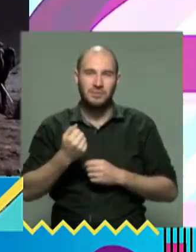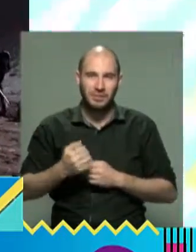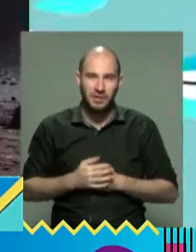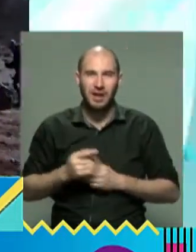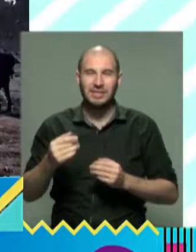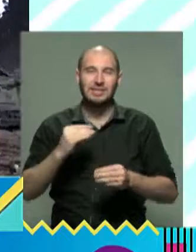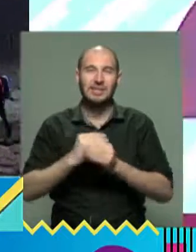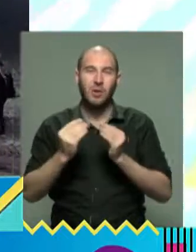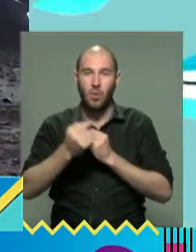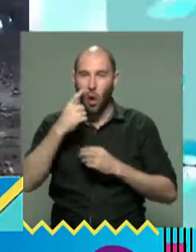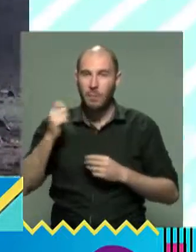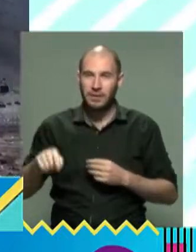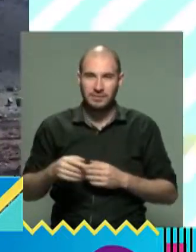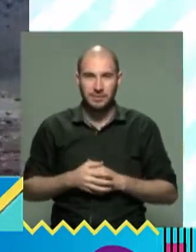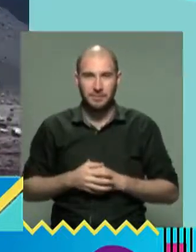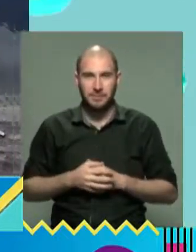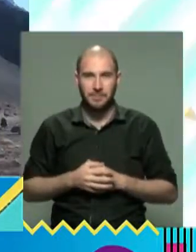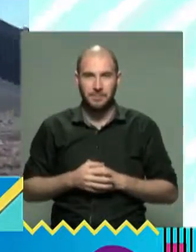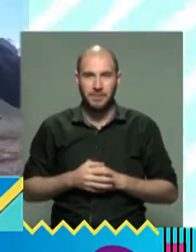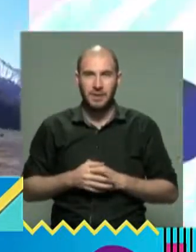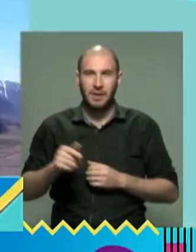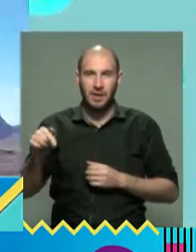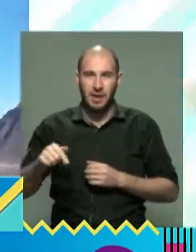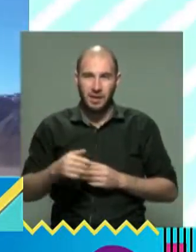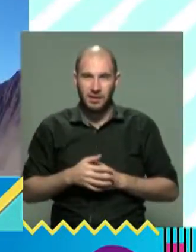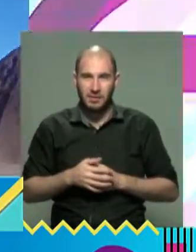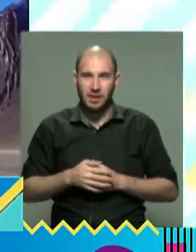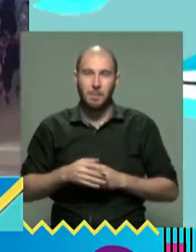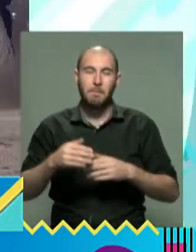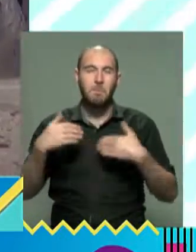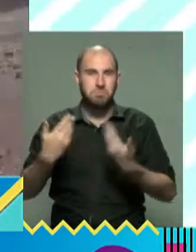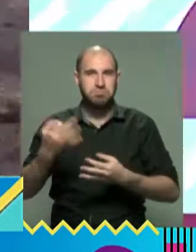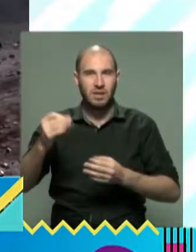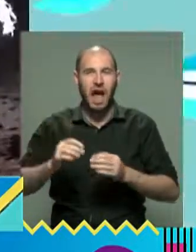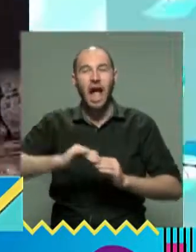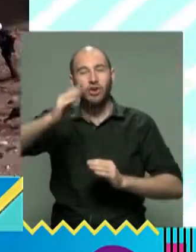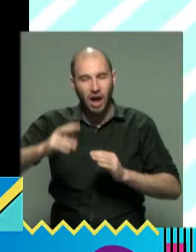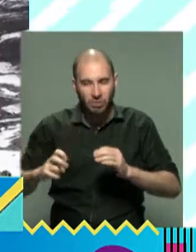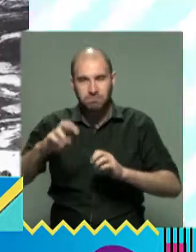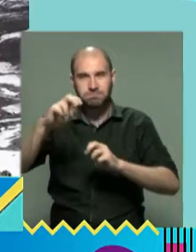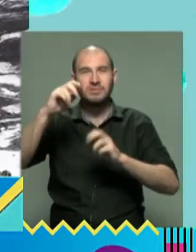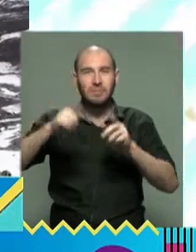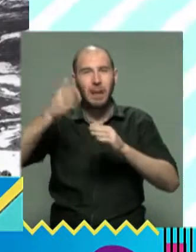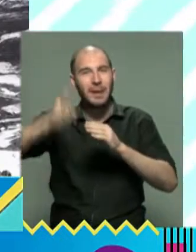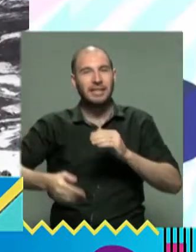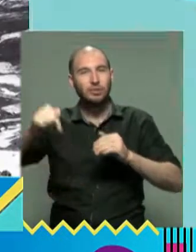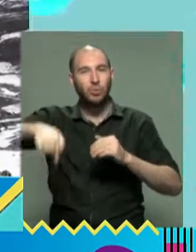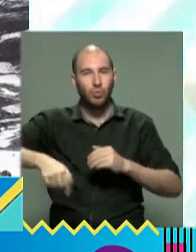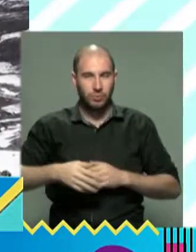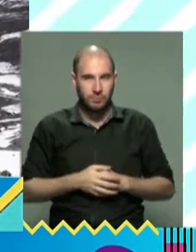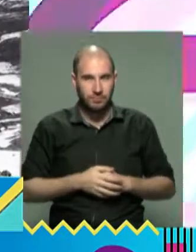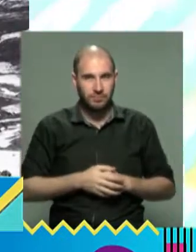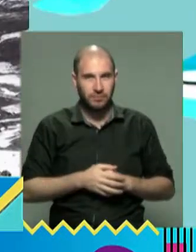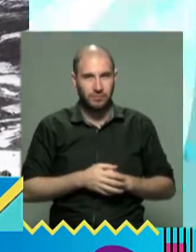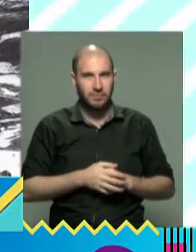un gran saludo a Felipe, que es un gran mérito escalar Aconcagua y más la pared sur. Tal cual. Bueno,